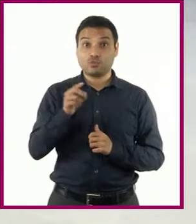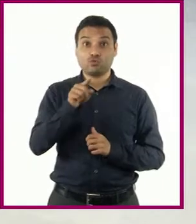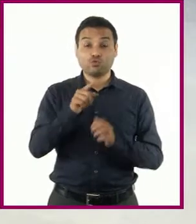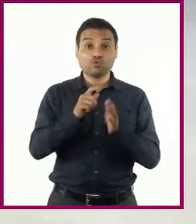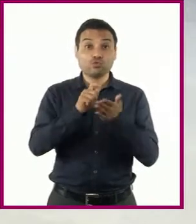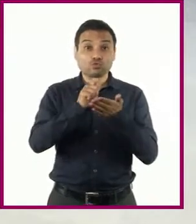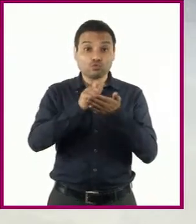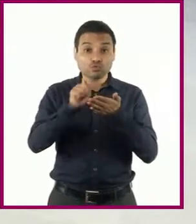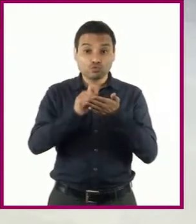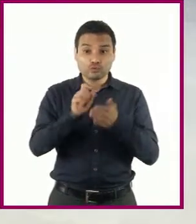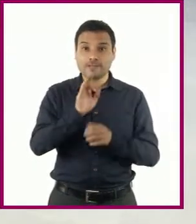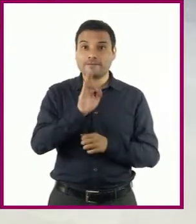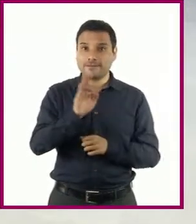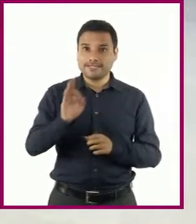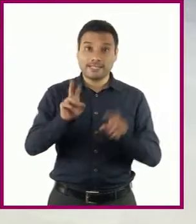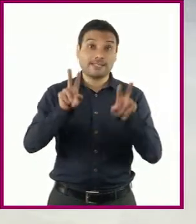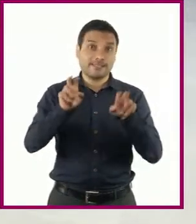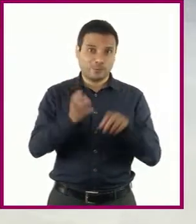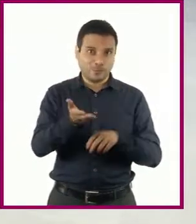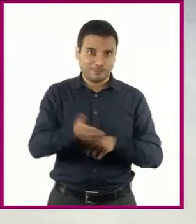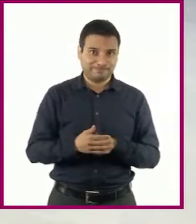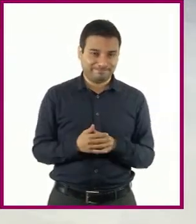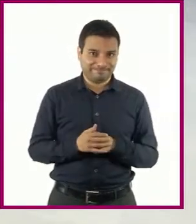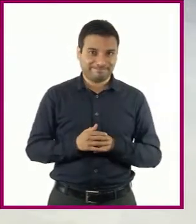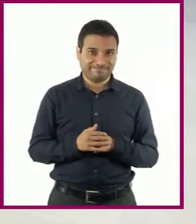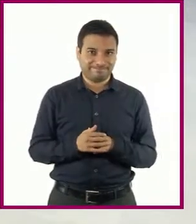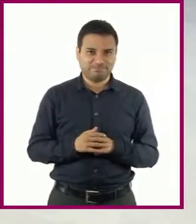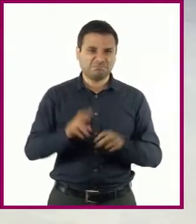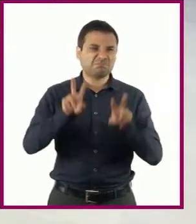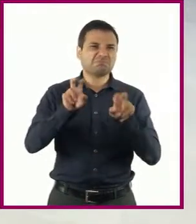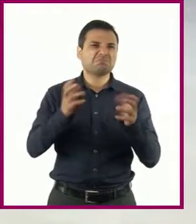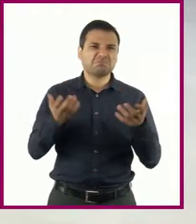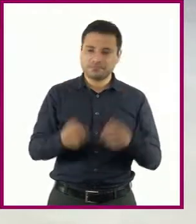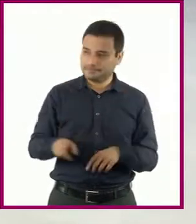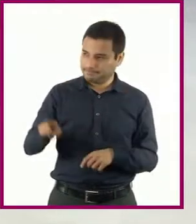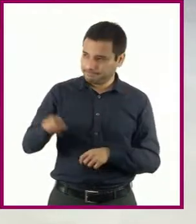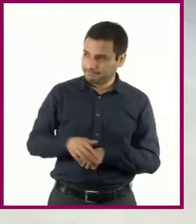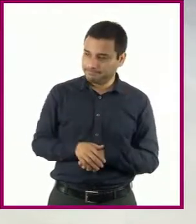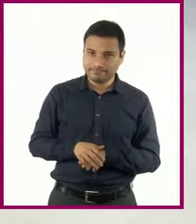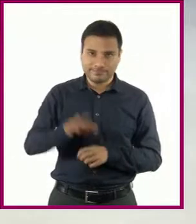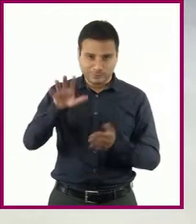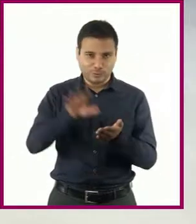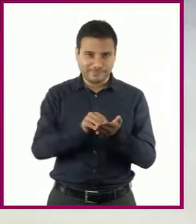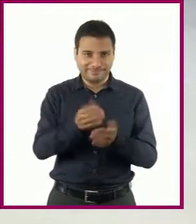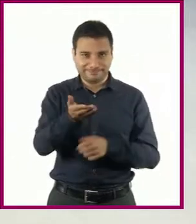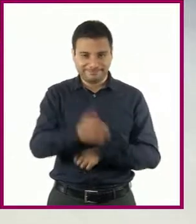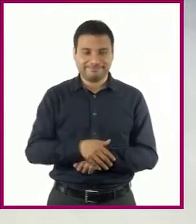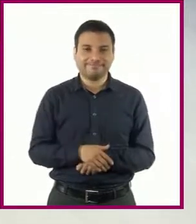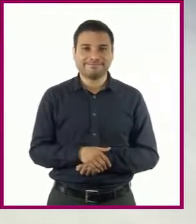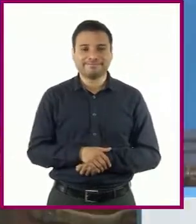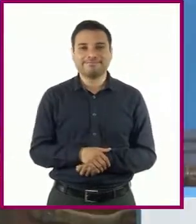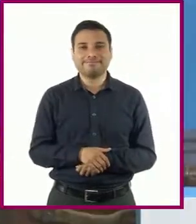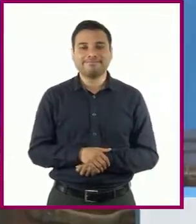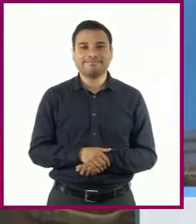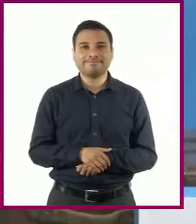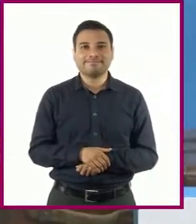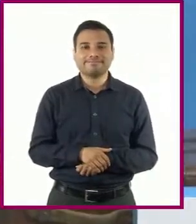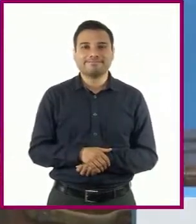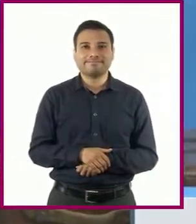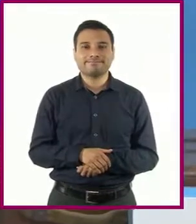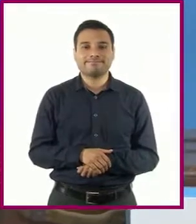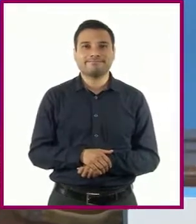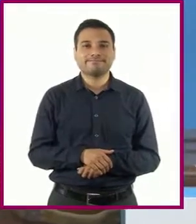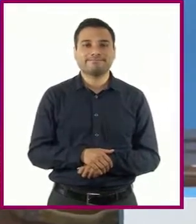la fecha y el título de la sesión, el cual es Los tipos de servicios y la globalización. También